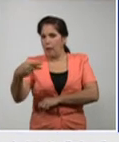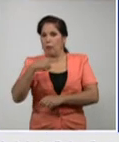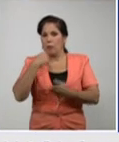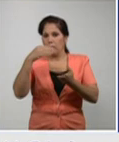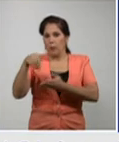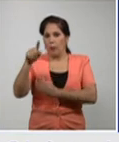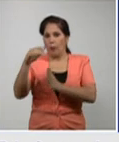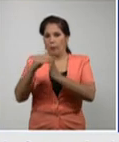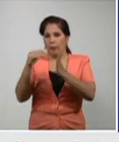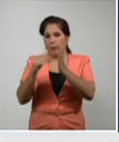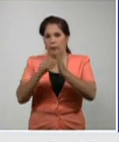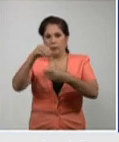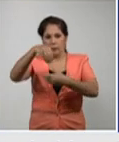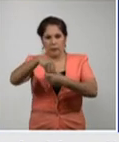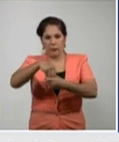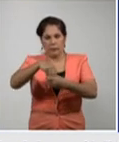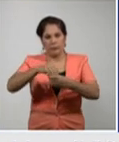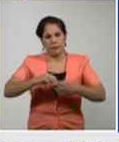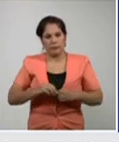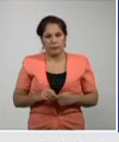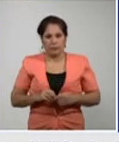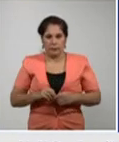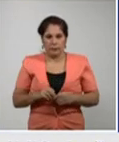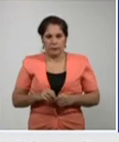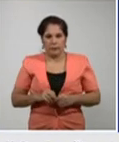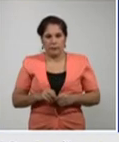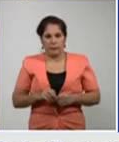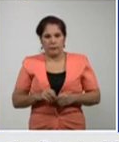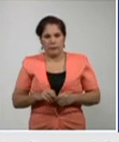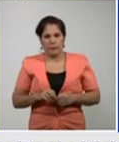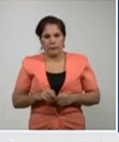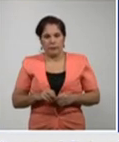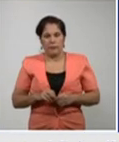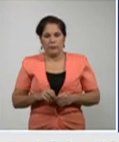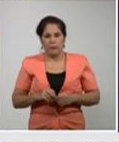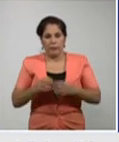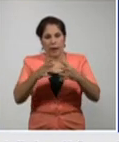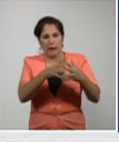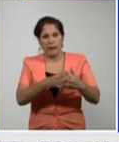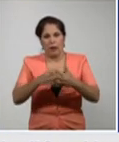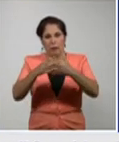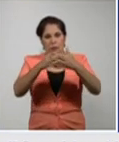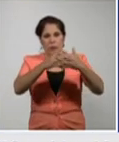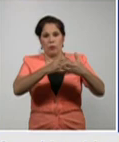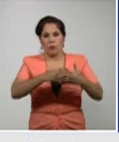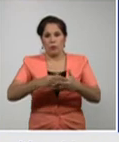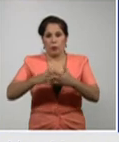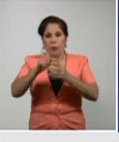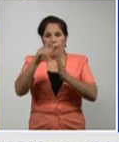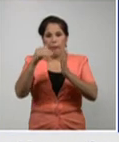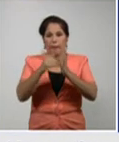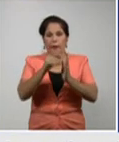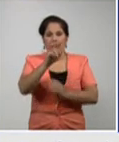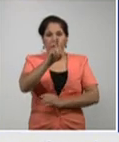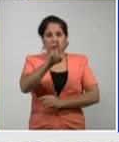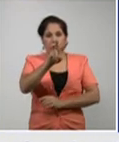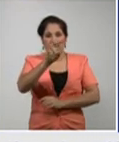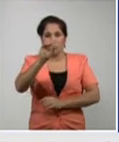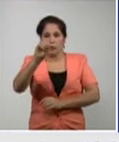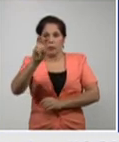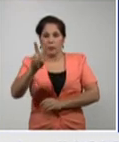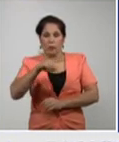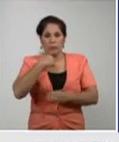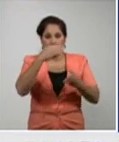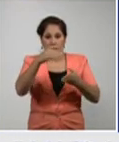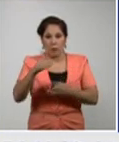de habitantes, pues Estados Unidos y Norteamérica con 1.202 fallecidos por cada millón